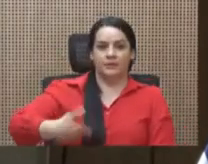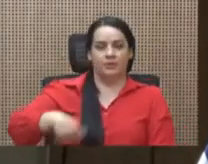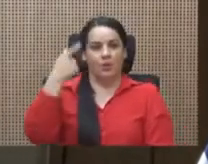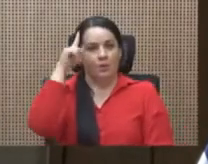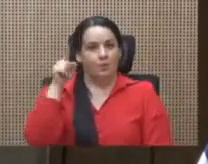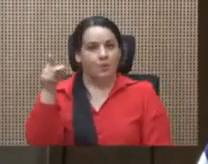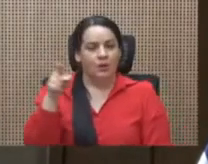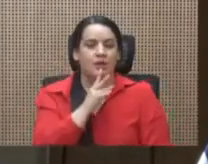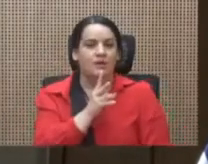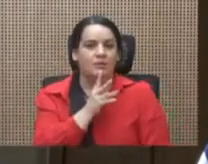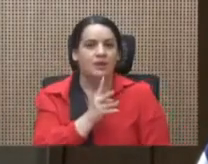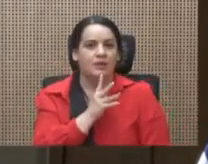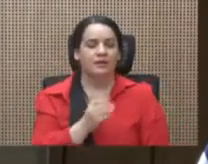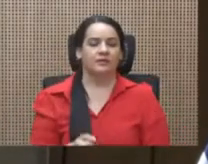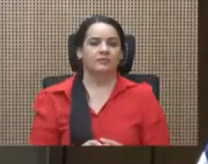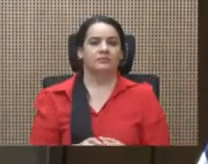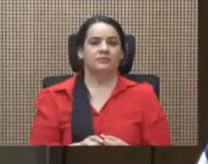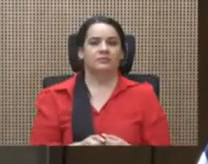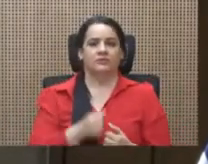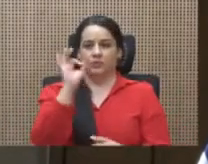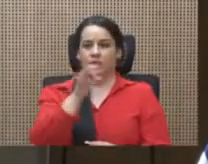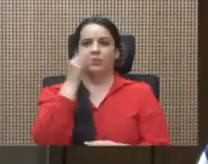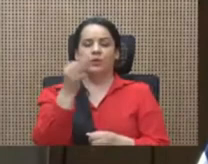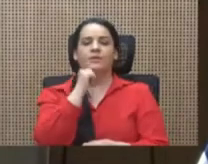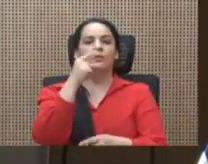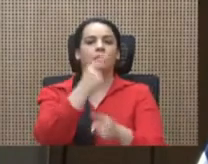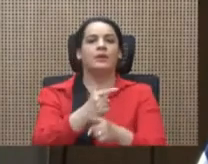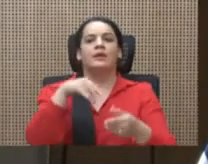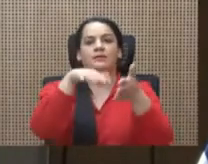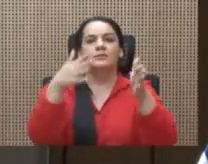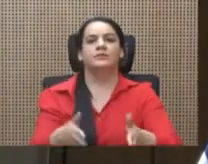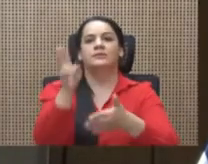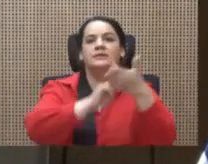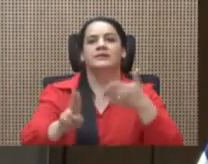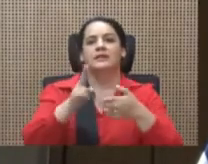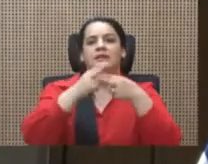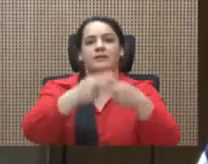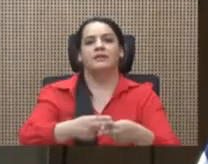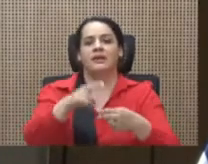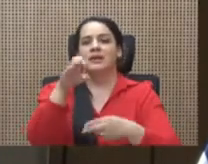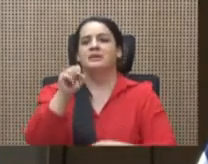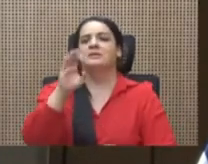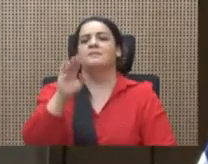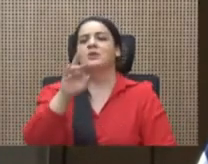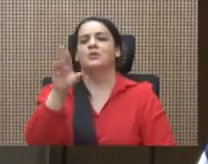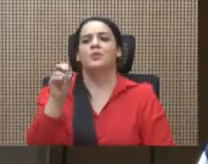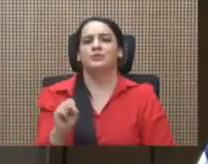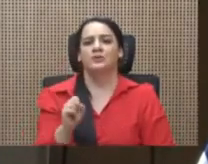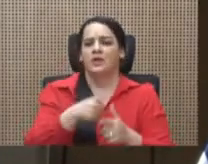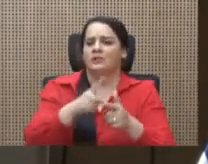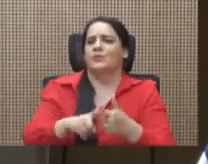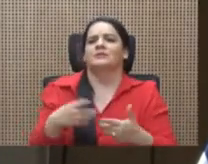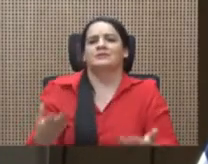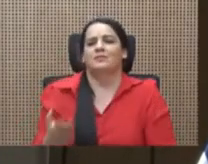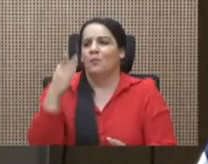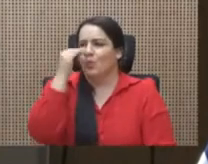por dirigirse de una manera inadecuada a los estudiantes universitarios llamándolos esbirros, bueno, ¿por qué no se atreven entonces